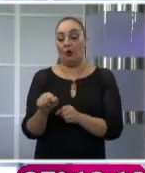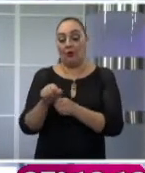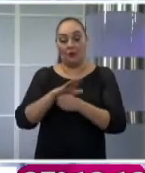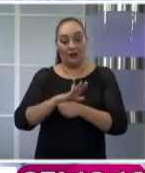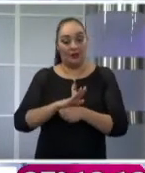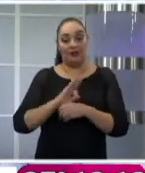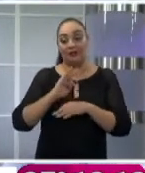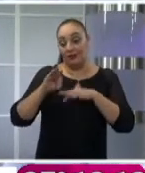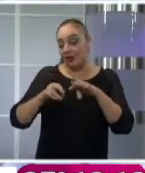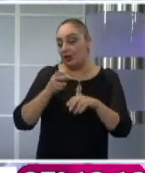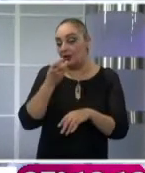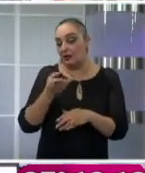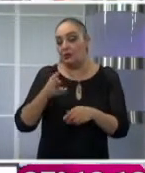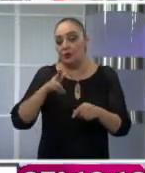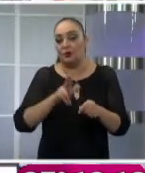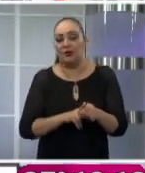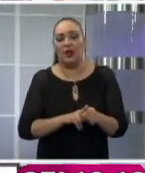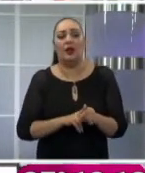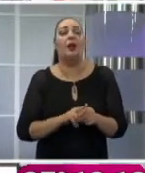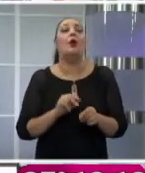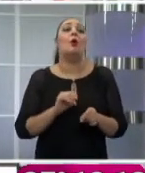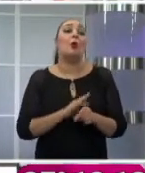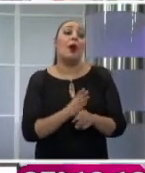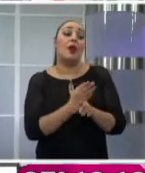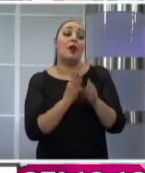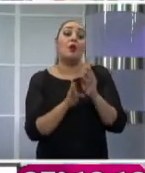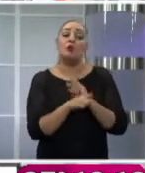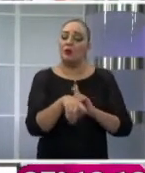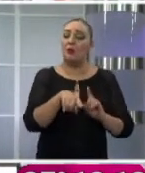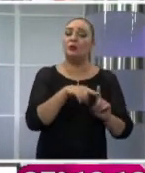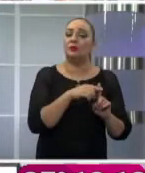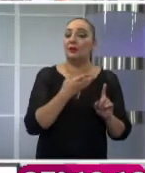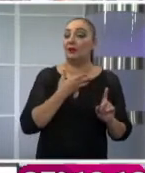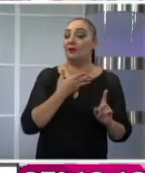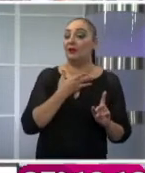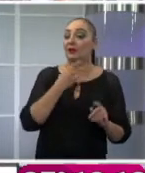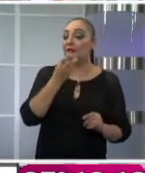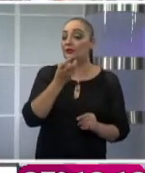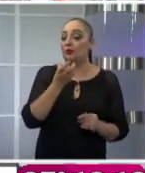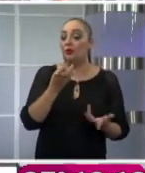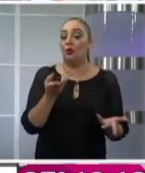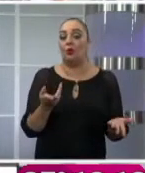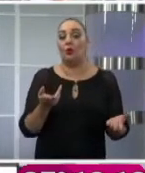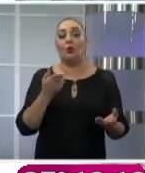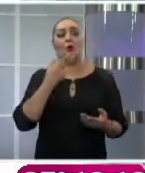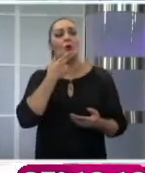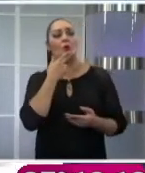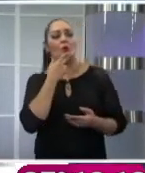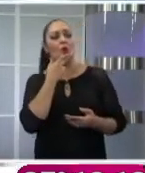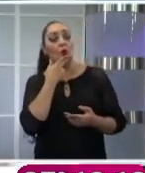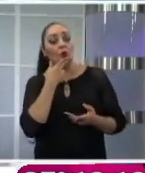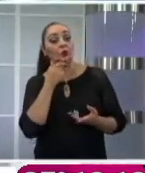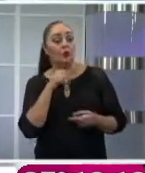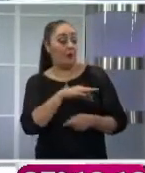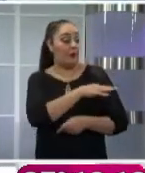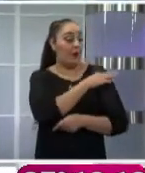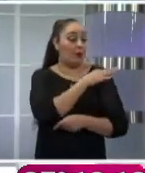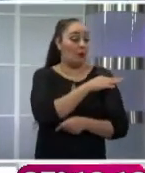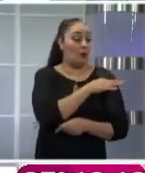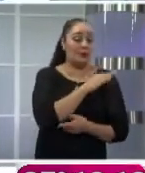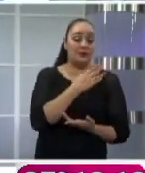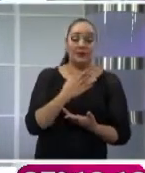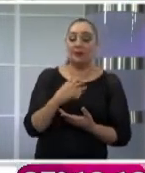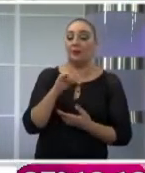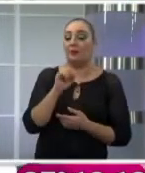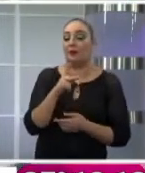implementar entre las cosas positivas que ha dejado esta pandemia es el uso de plasma y la vacunación de la mayoría